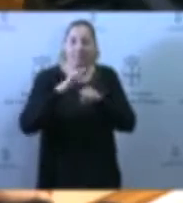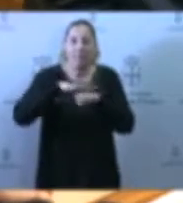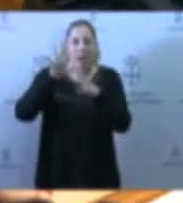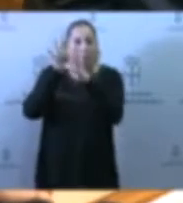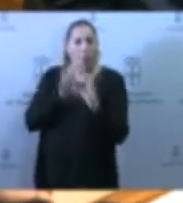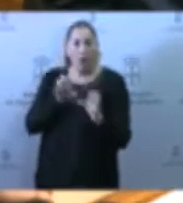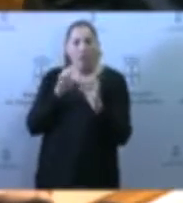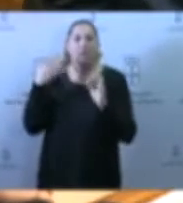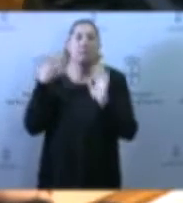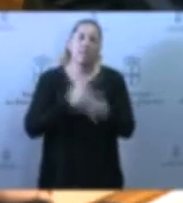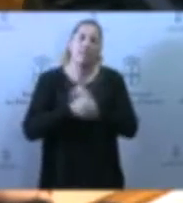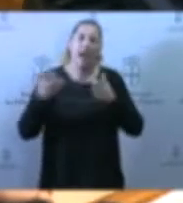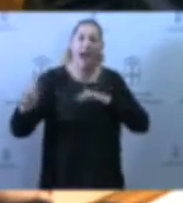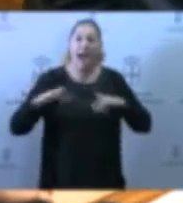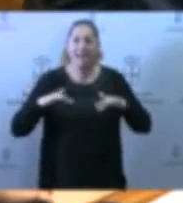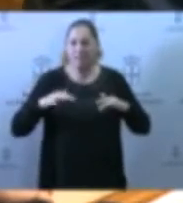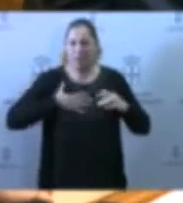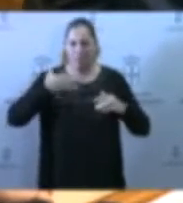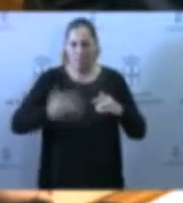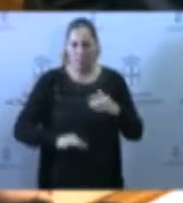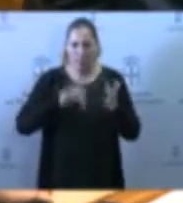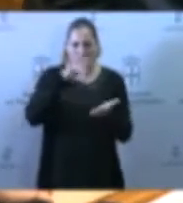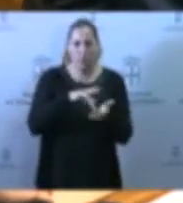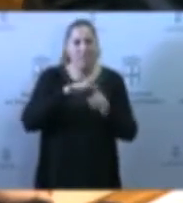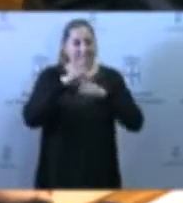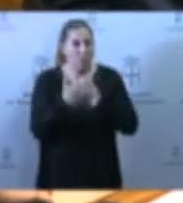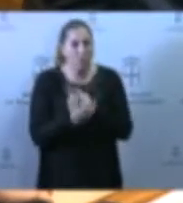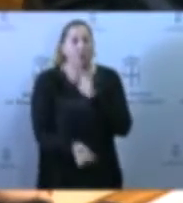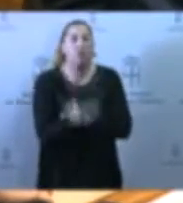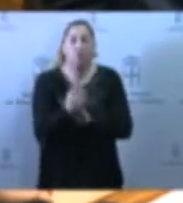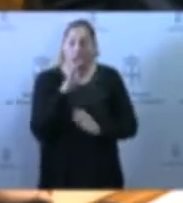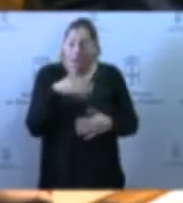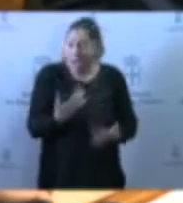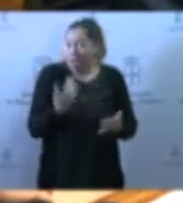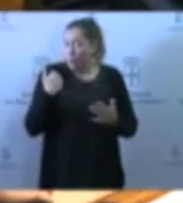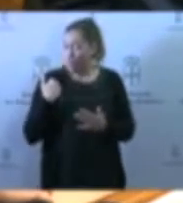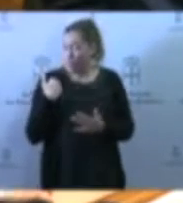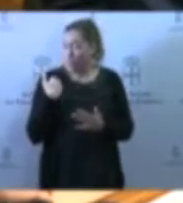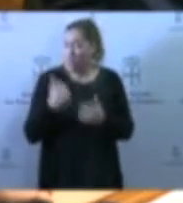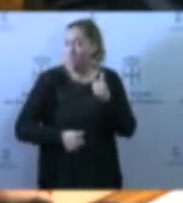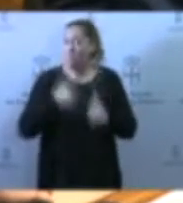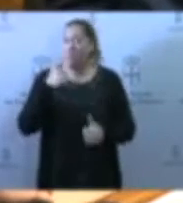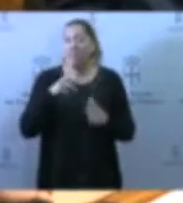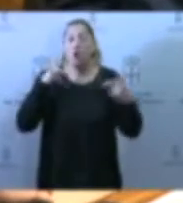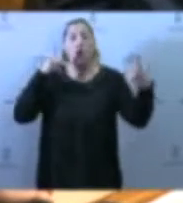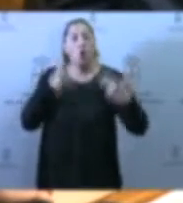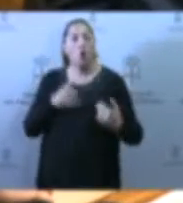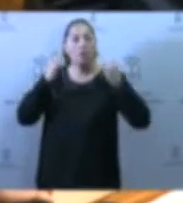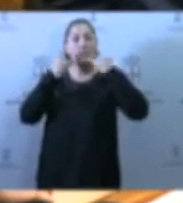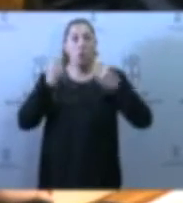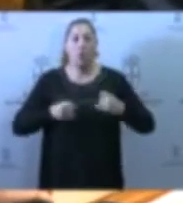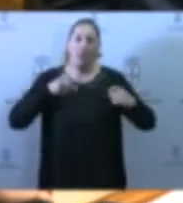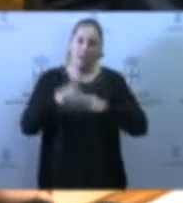que debería ser posible activar inmediatamente ante situaciones como las que acabamos de superar y que seguro deben paliar de inmediato los cortes de suministro